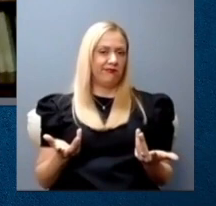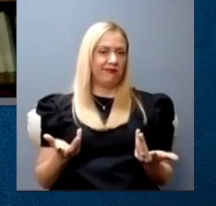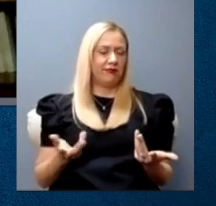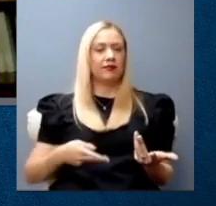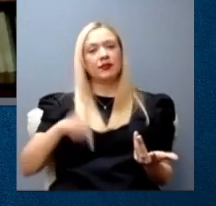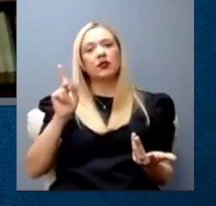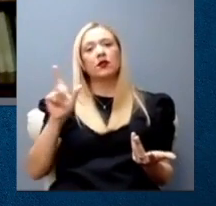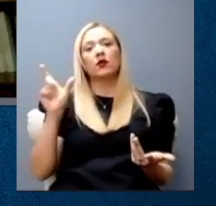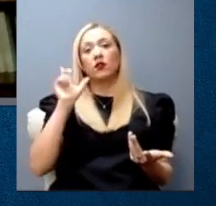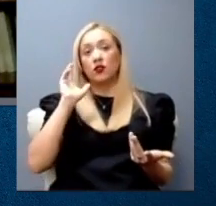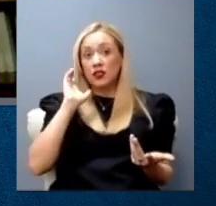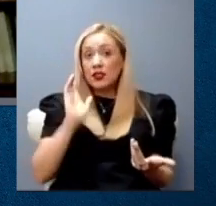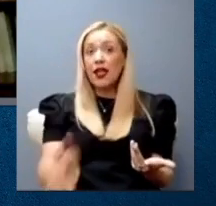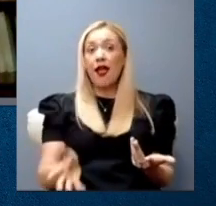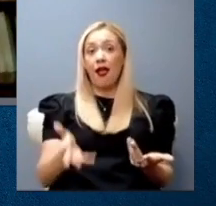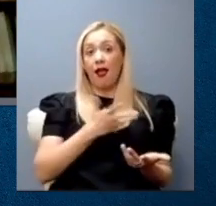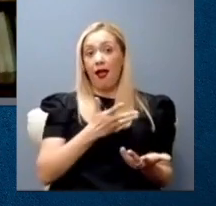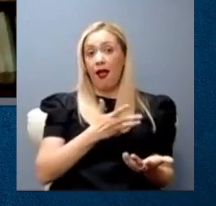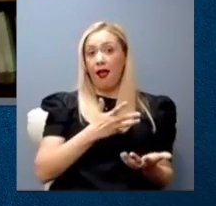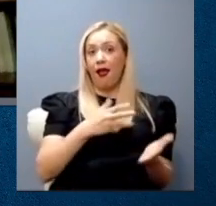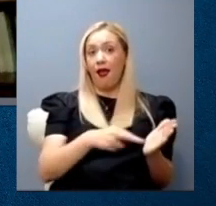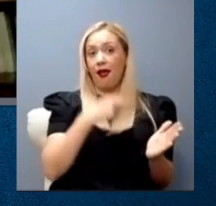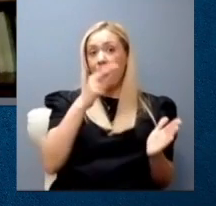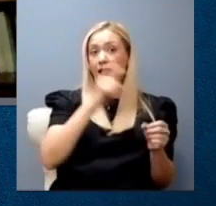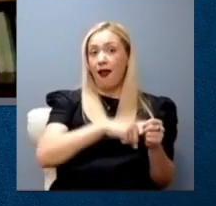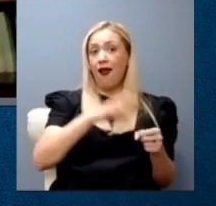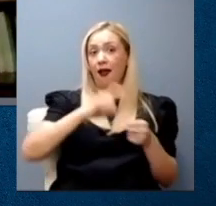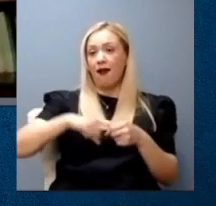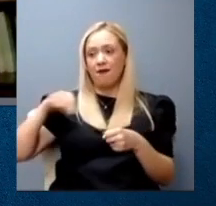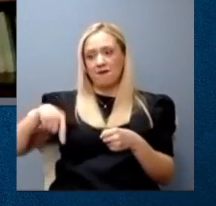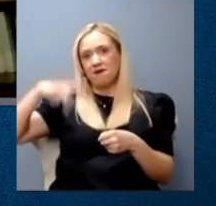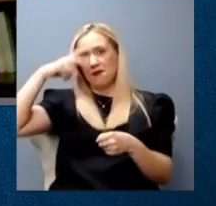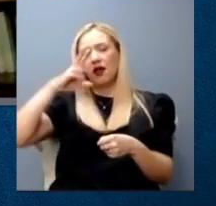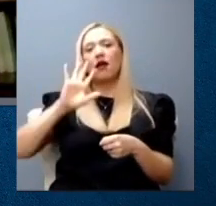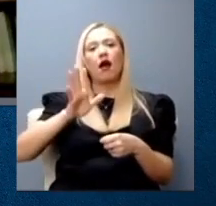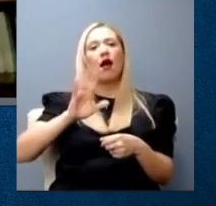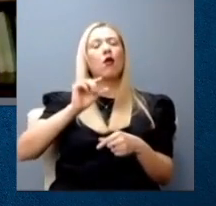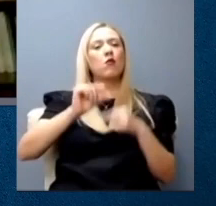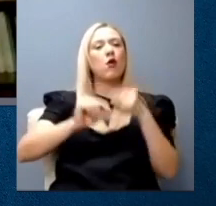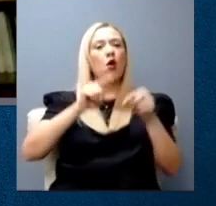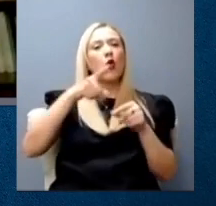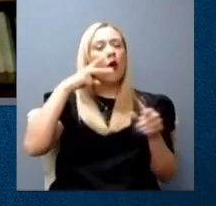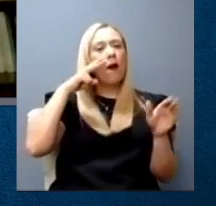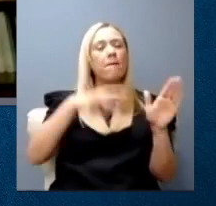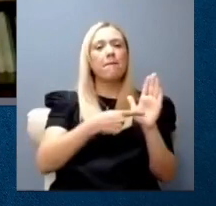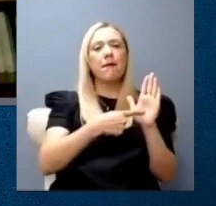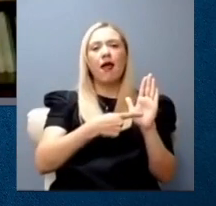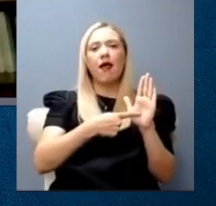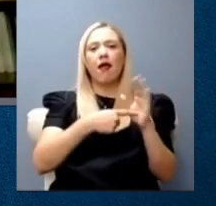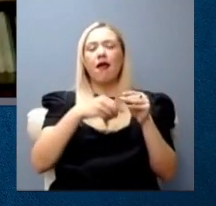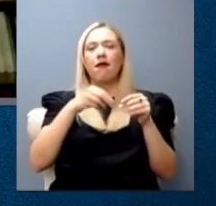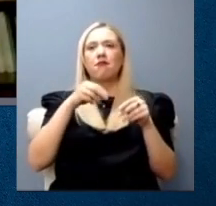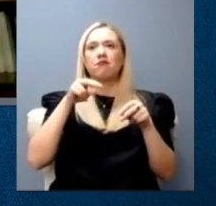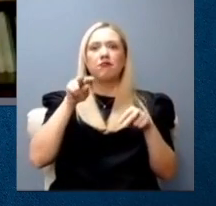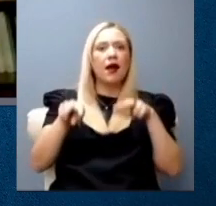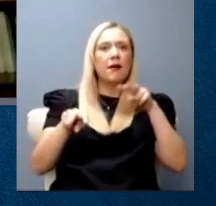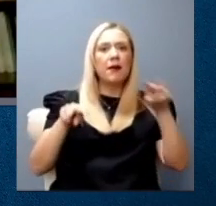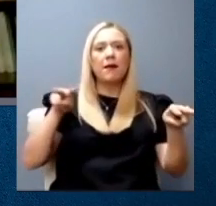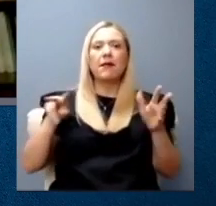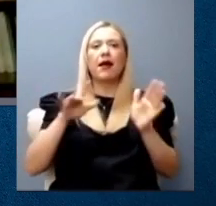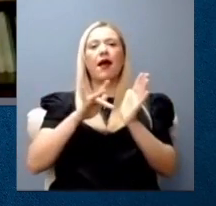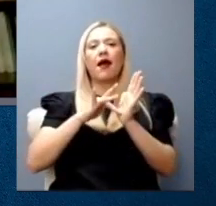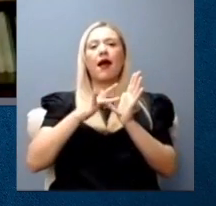han podido operar han podido dar ya sus primeros frutos a través, sobre todo, de las